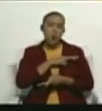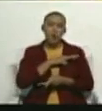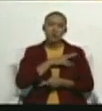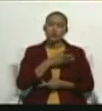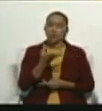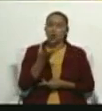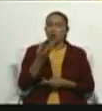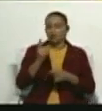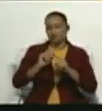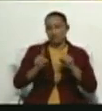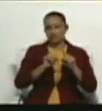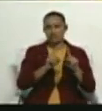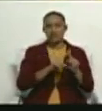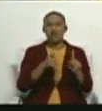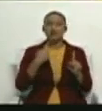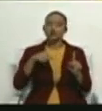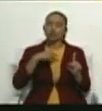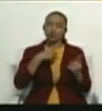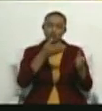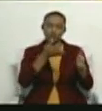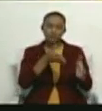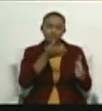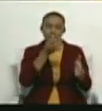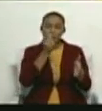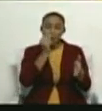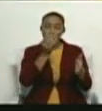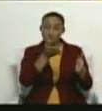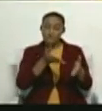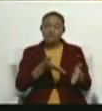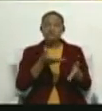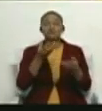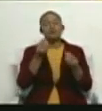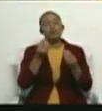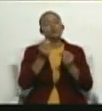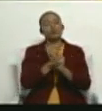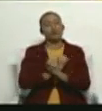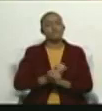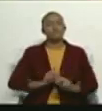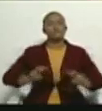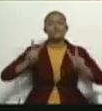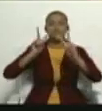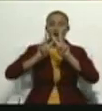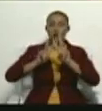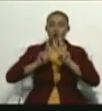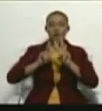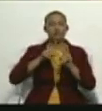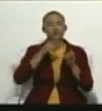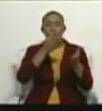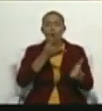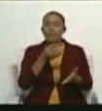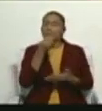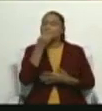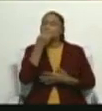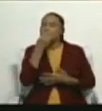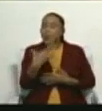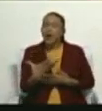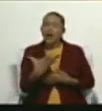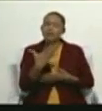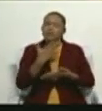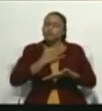mucho del valor de este hombre, habla mucho de la sencillez de este hombre.